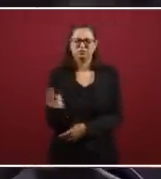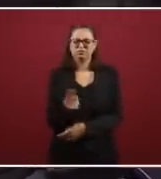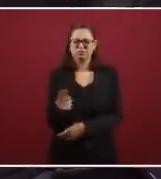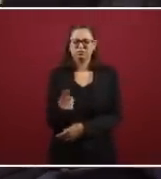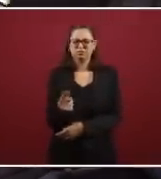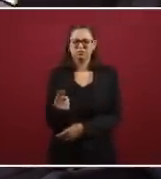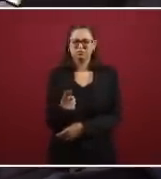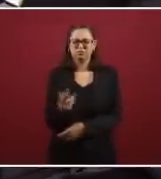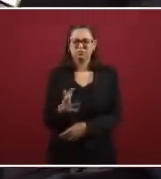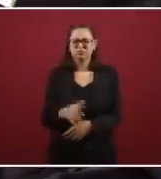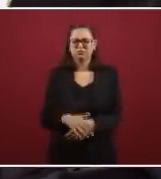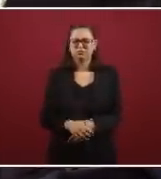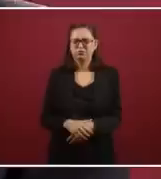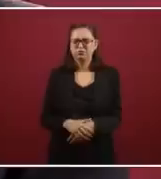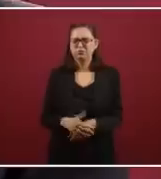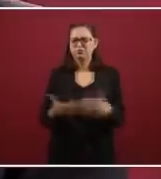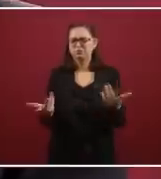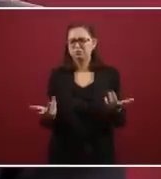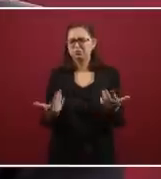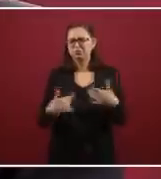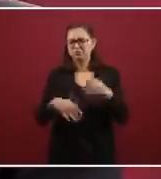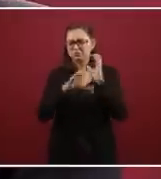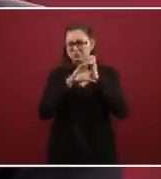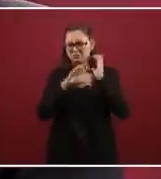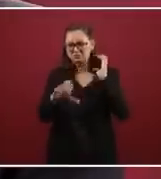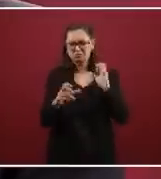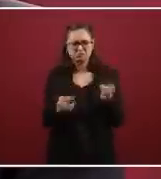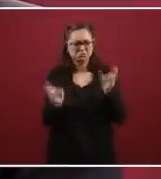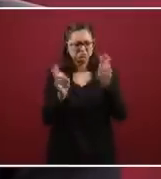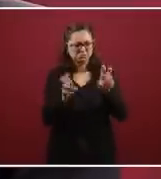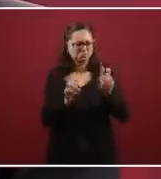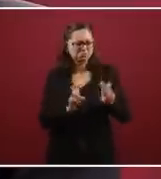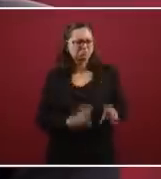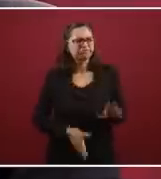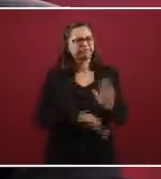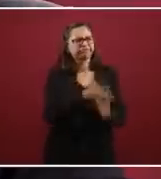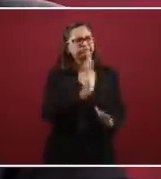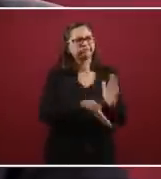con camiones, hay